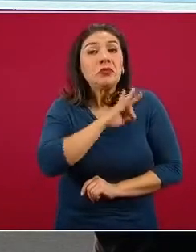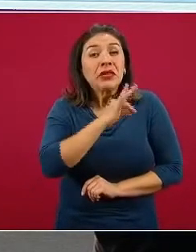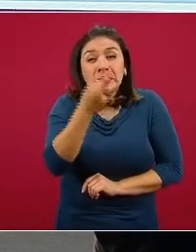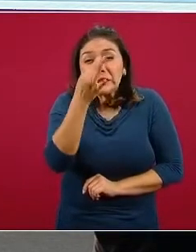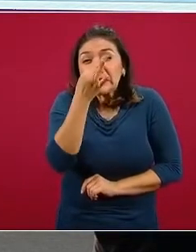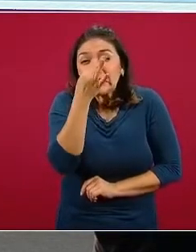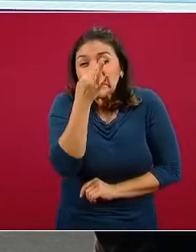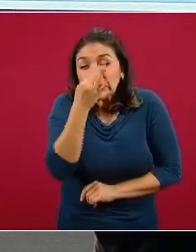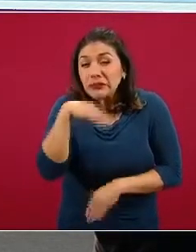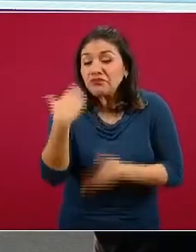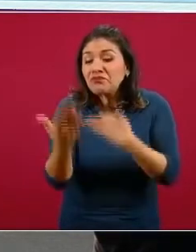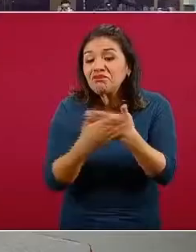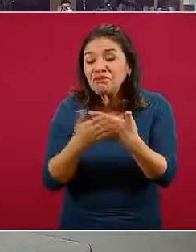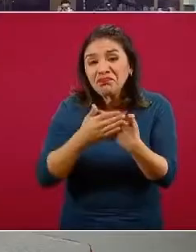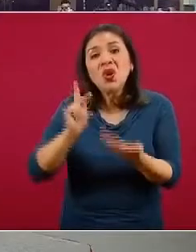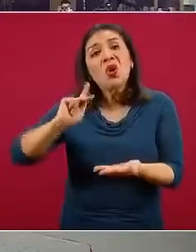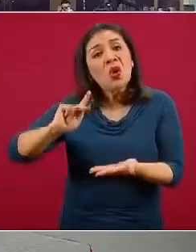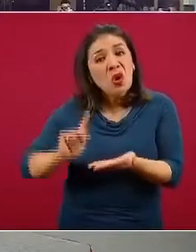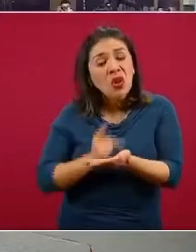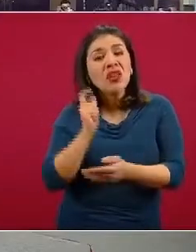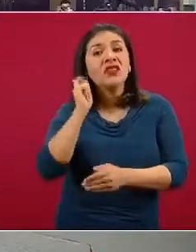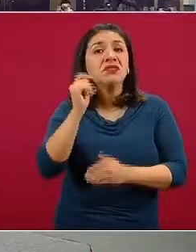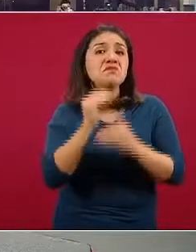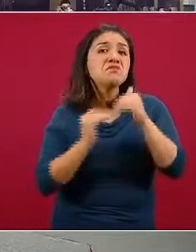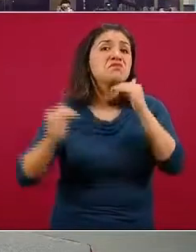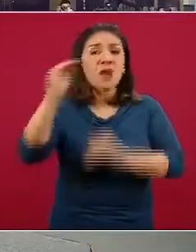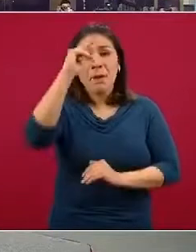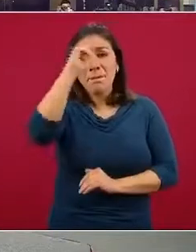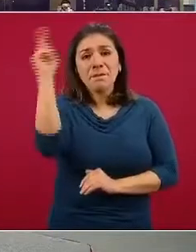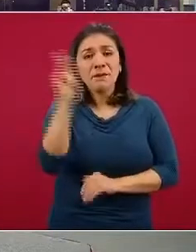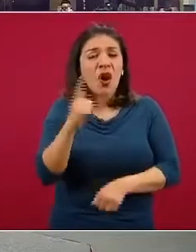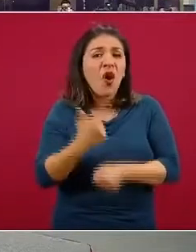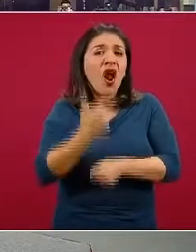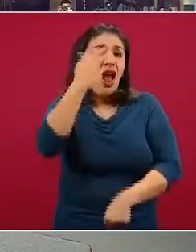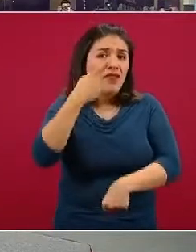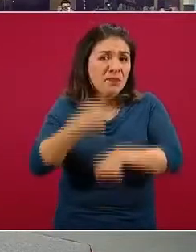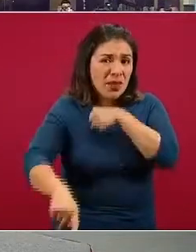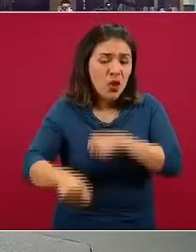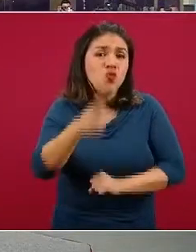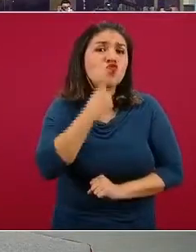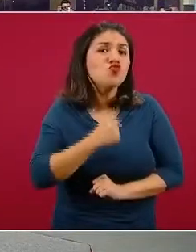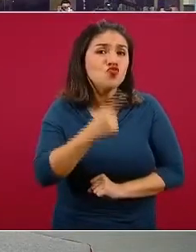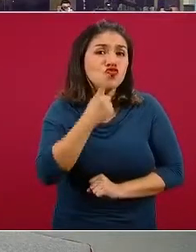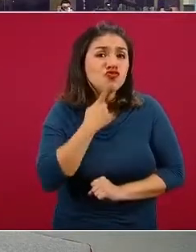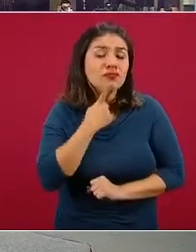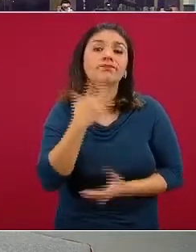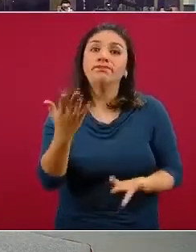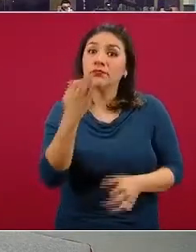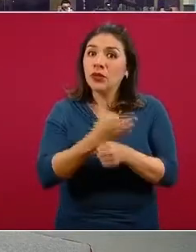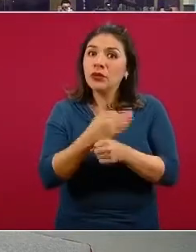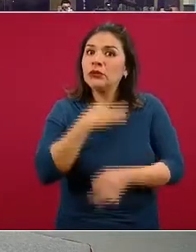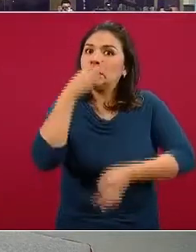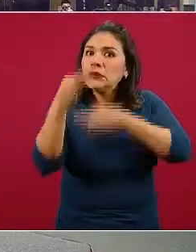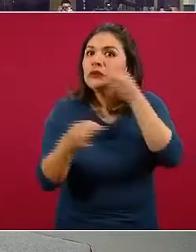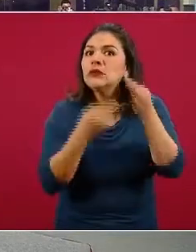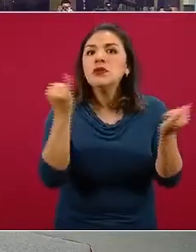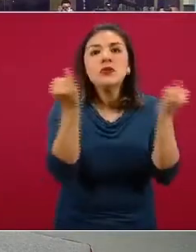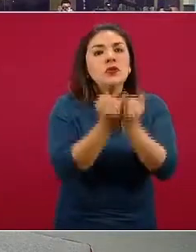por tener este riesgo de llegar al nivel máximo de riesgo epidémico, al nivel rojo, y hacemos un llamado